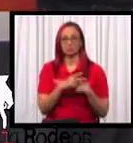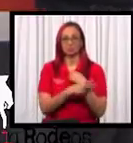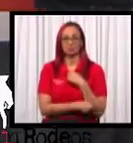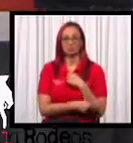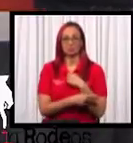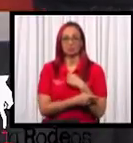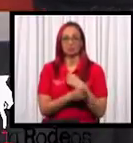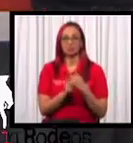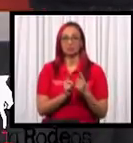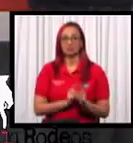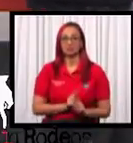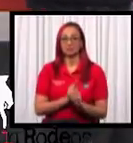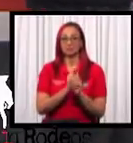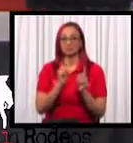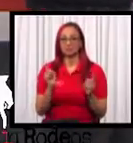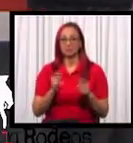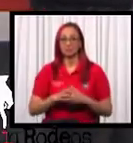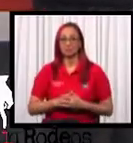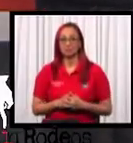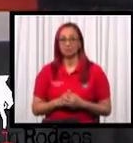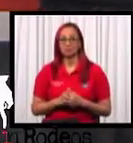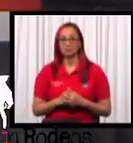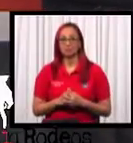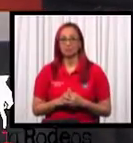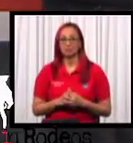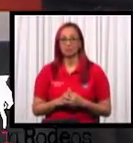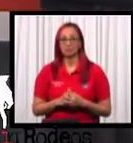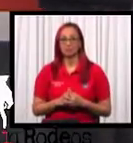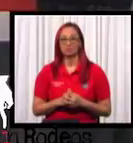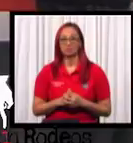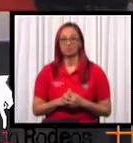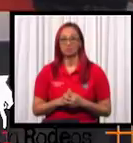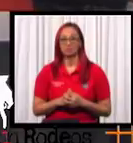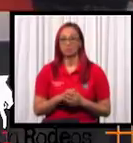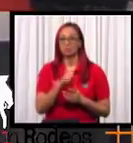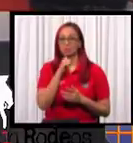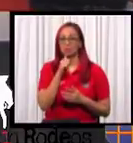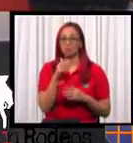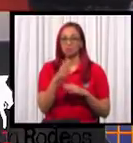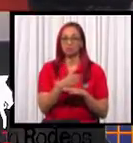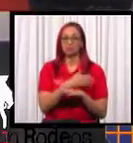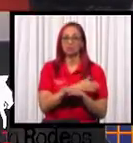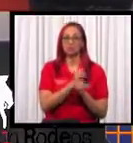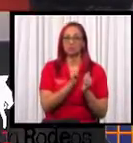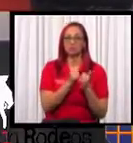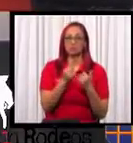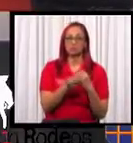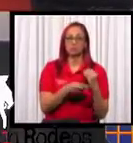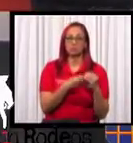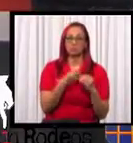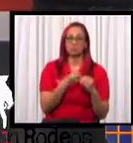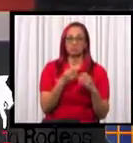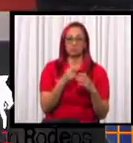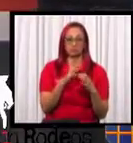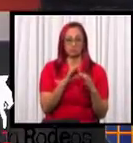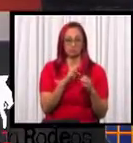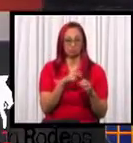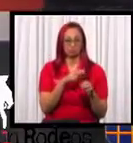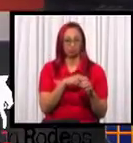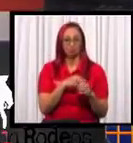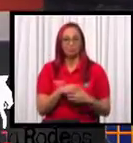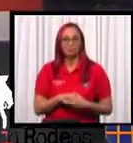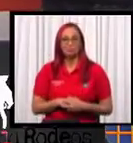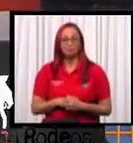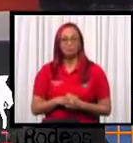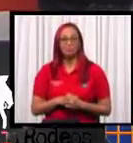embargo, ese consumo no es abastecido con lo que se está produciendo nacionalmente. Nuestro